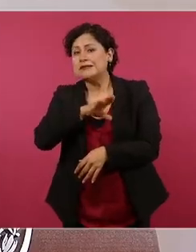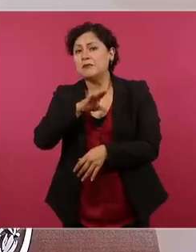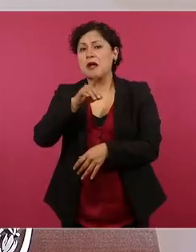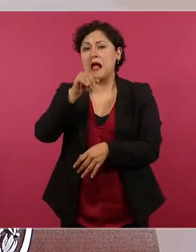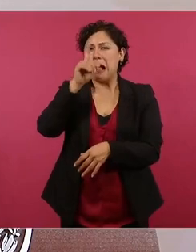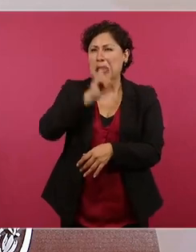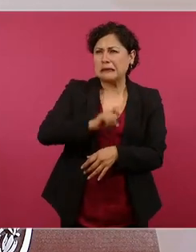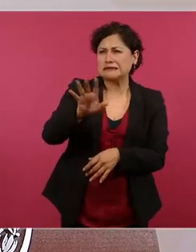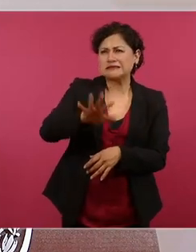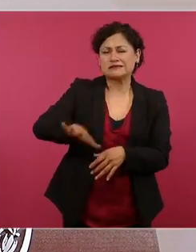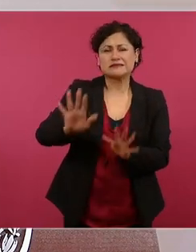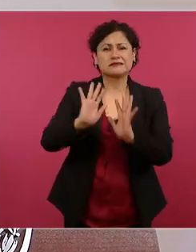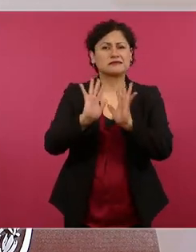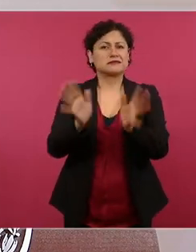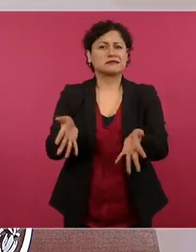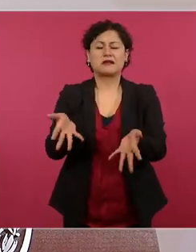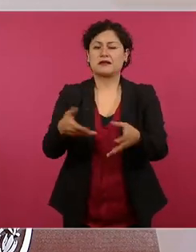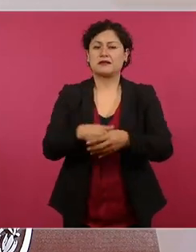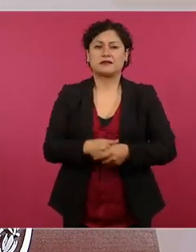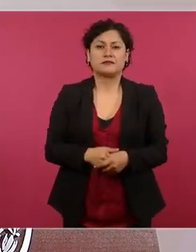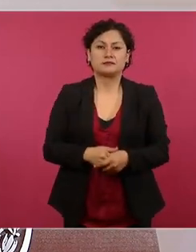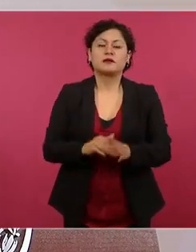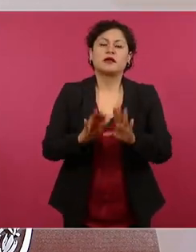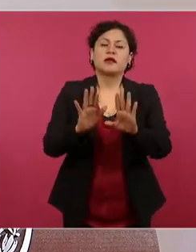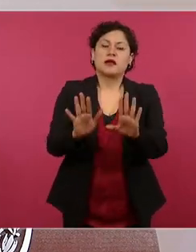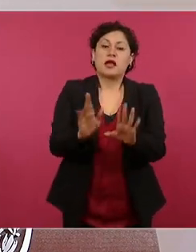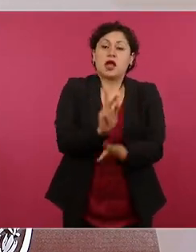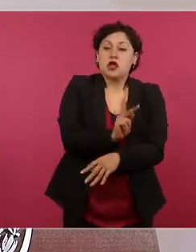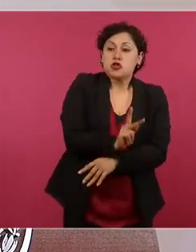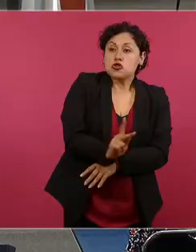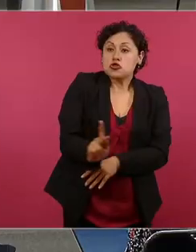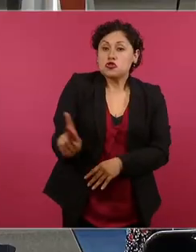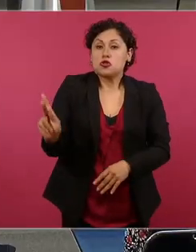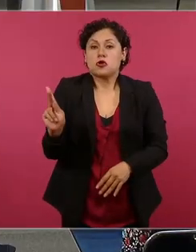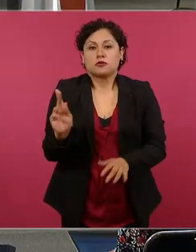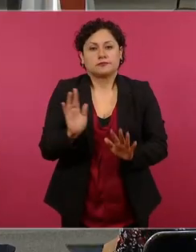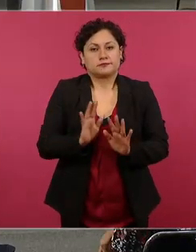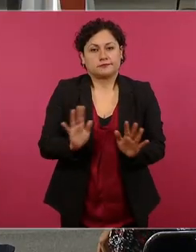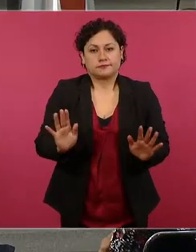Hay excepciones, ¿sí? No se puede generalizar.